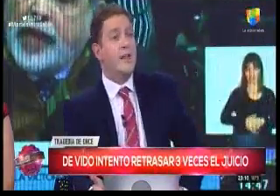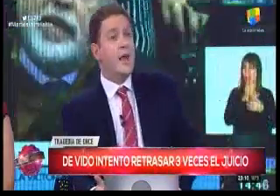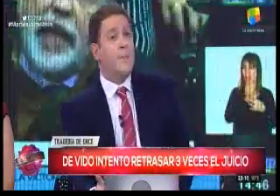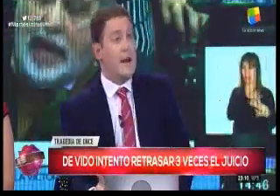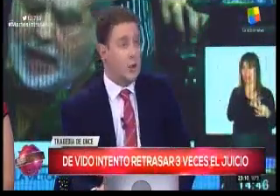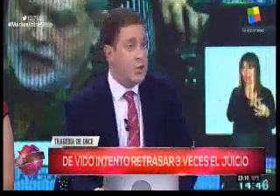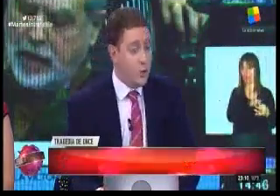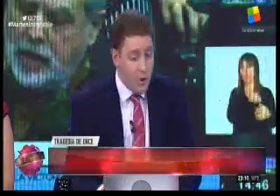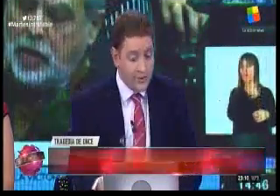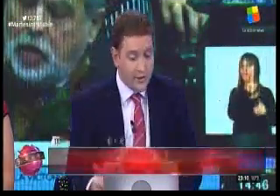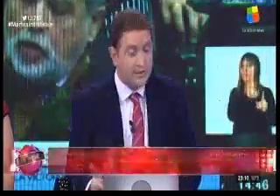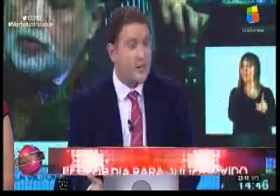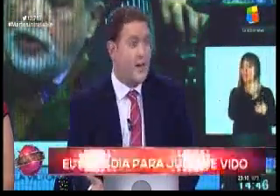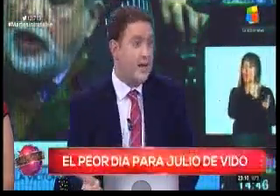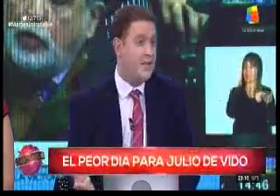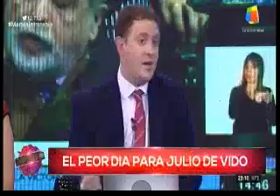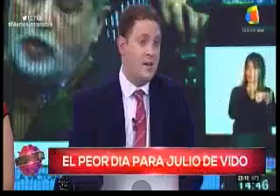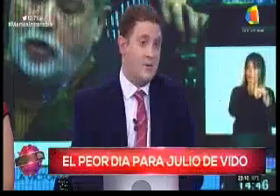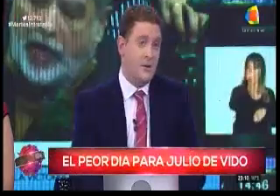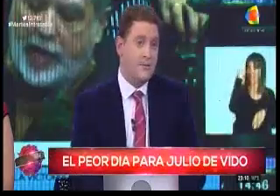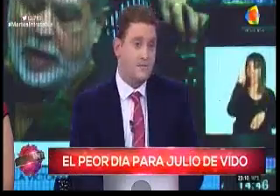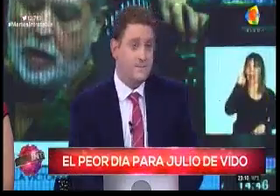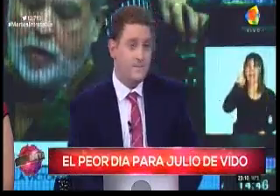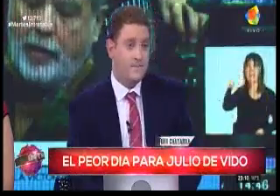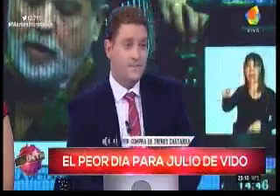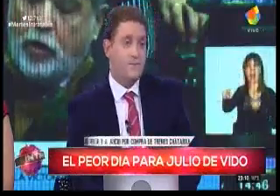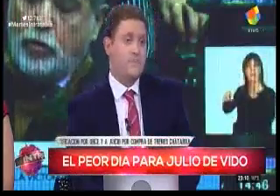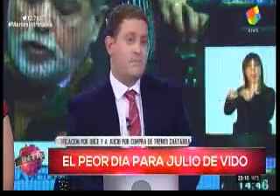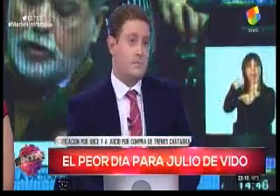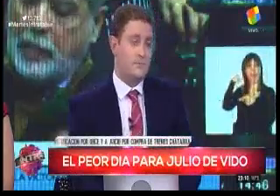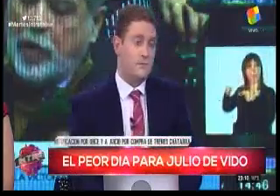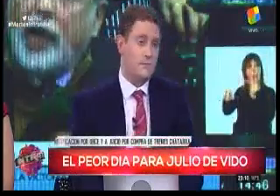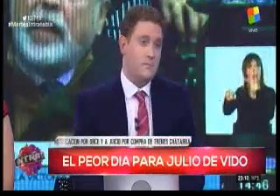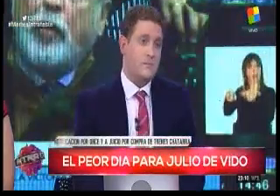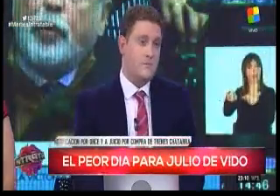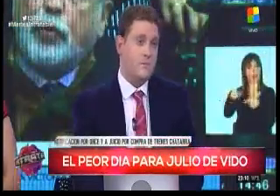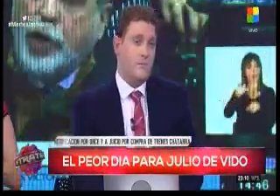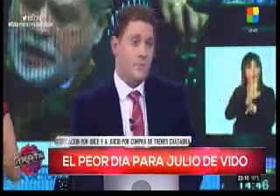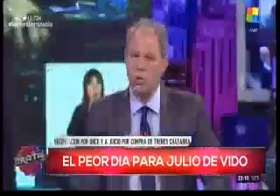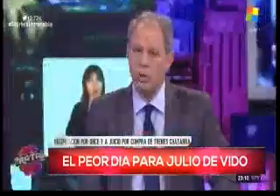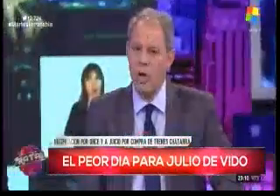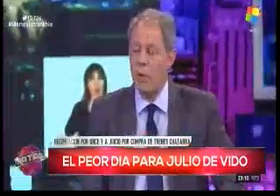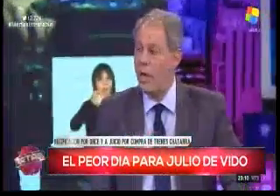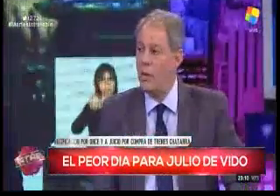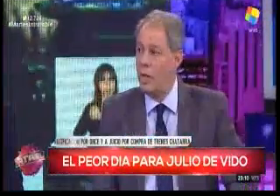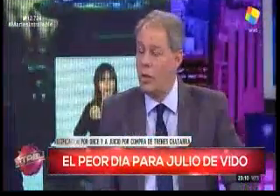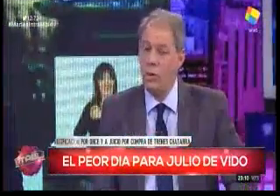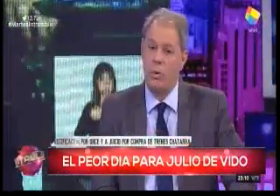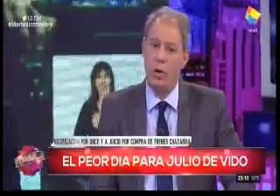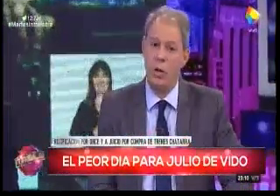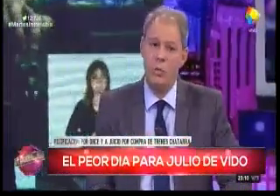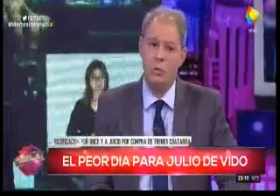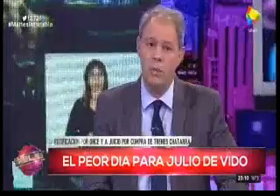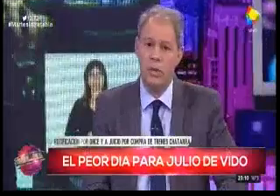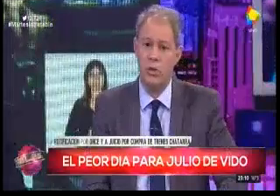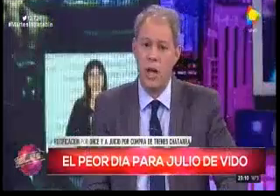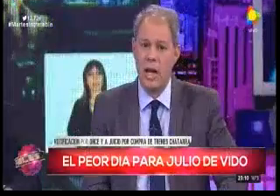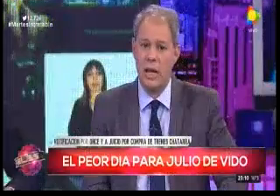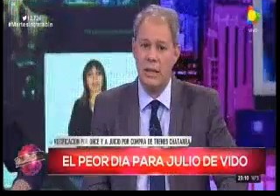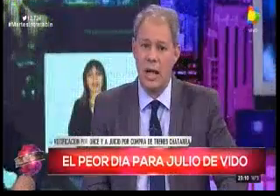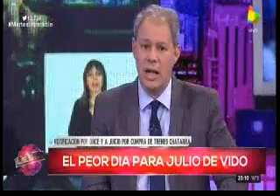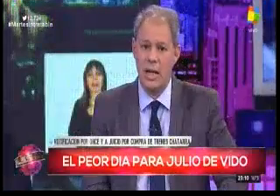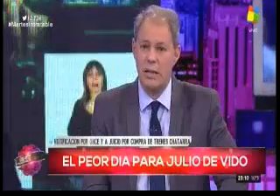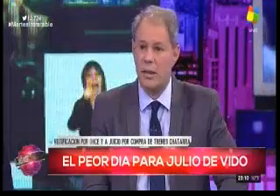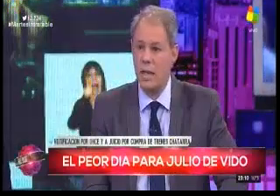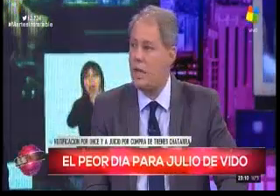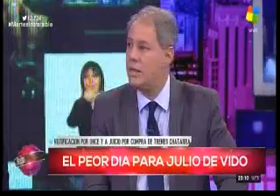O entradas para Roger Waters en la cancha de arriba. Bueno, se viene el primer juicio oral para Debido. Recordemos una persona